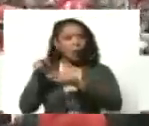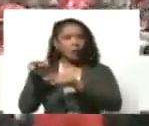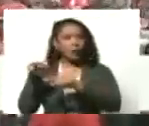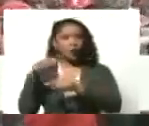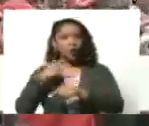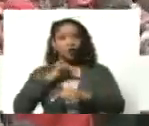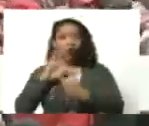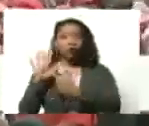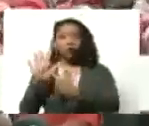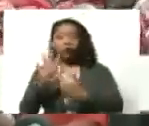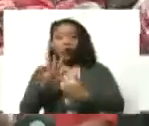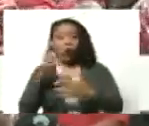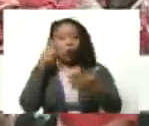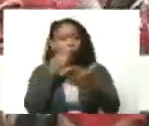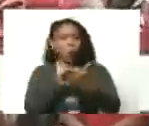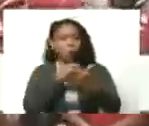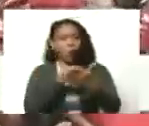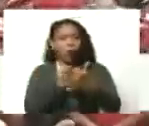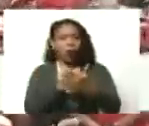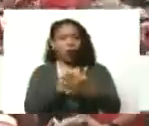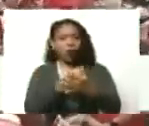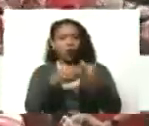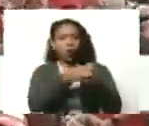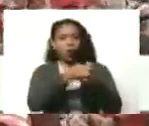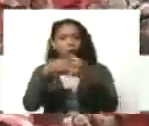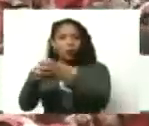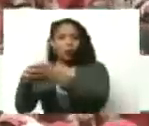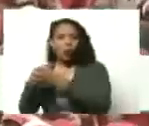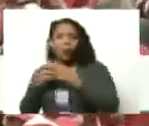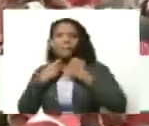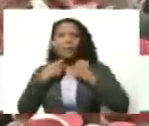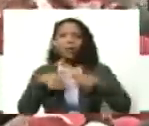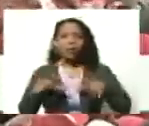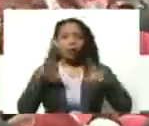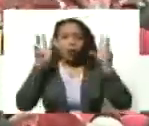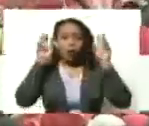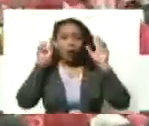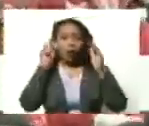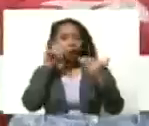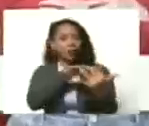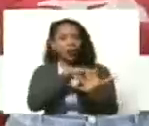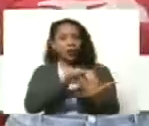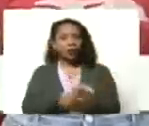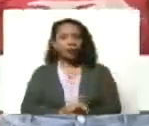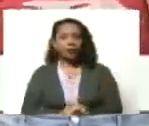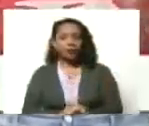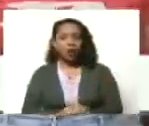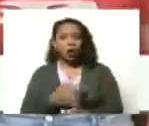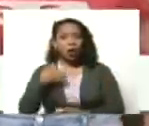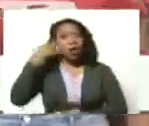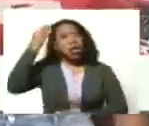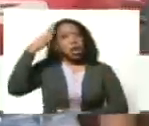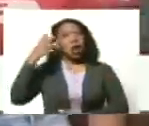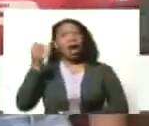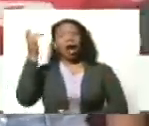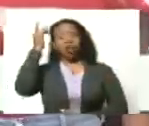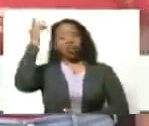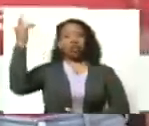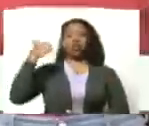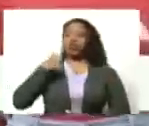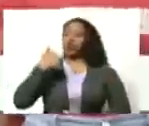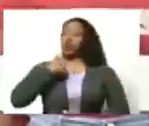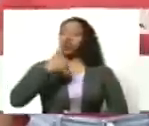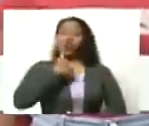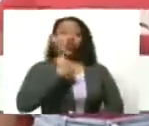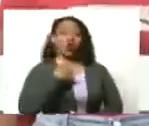una batalla con el sectarismo, perdemos la batalla. Si yo creo que me la sé toda y nadie más